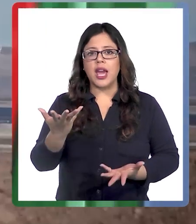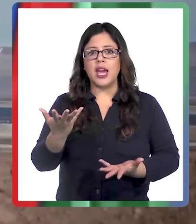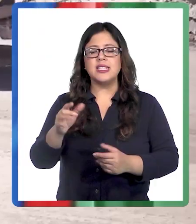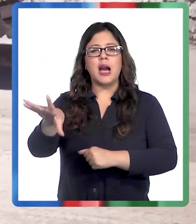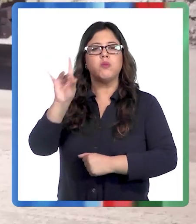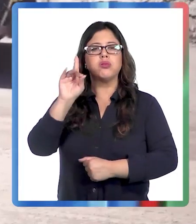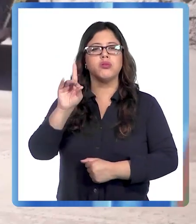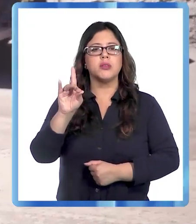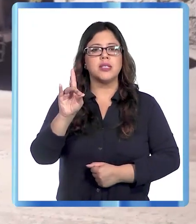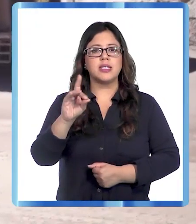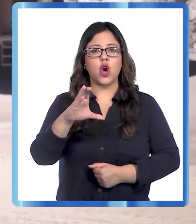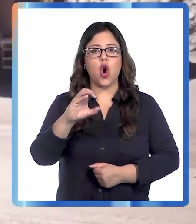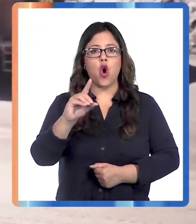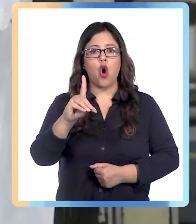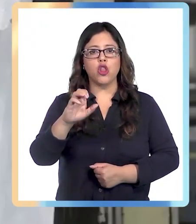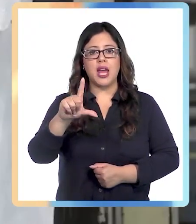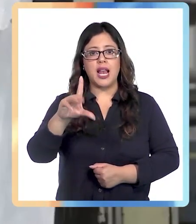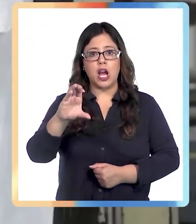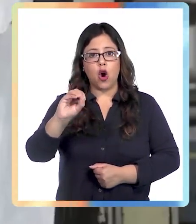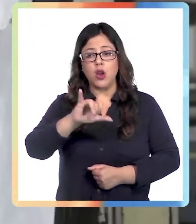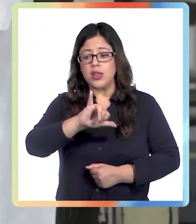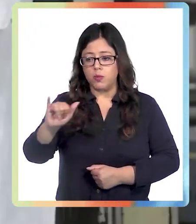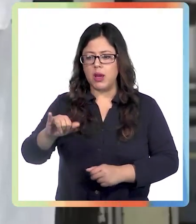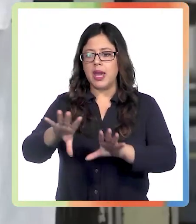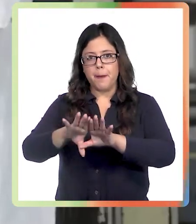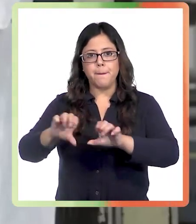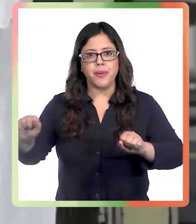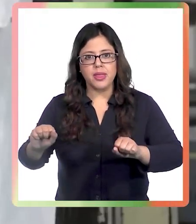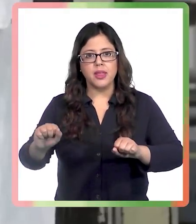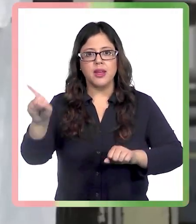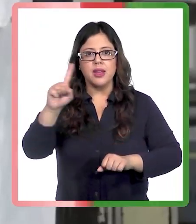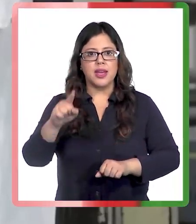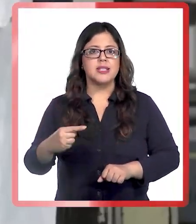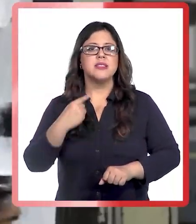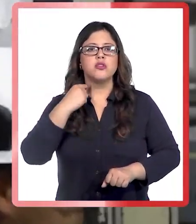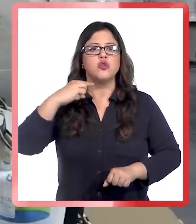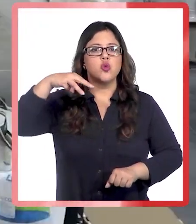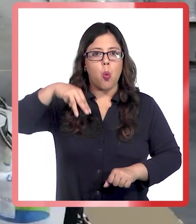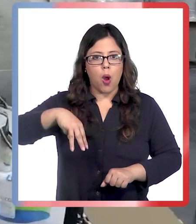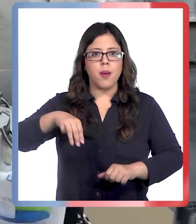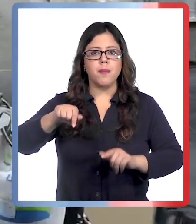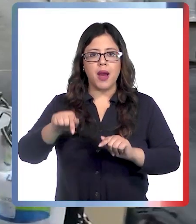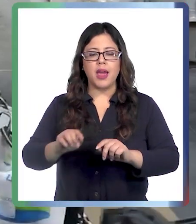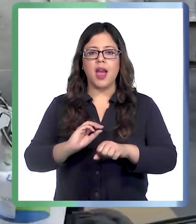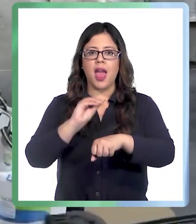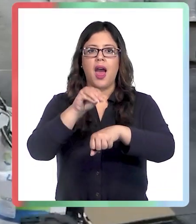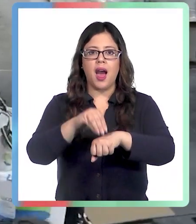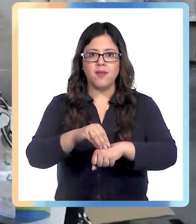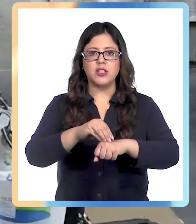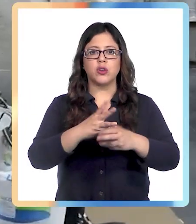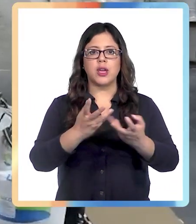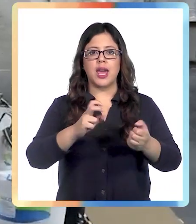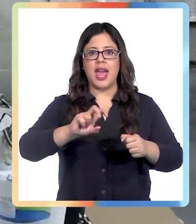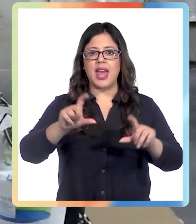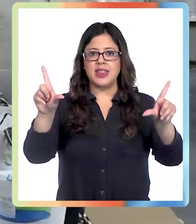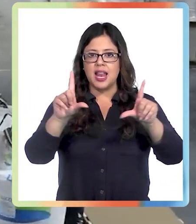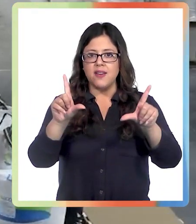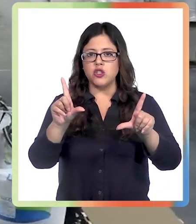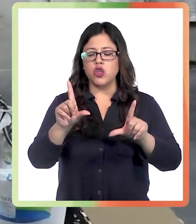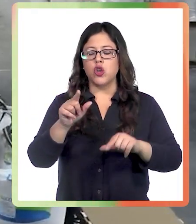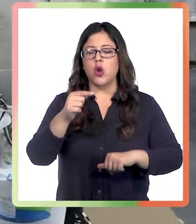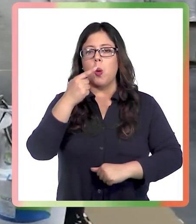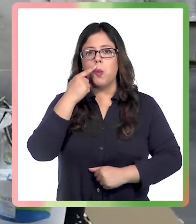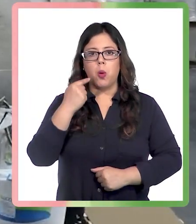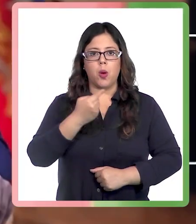liderar el camino. Y 8 meses después confirmó una alianza entre Codelco y SQM, que fue anunciada en cadena nacional por el